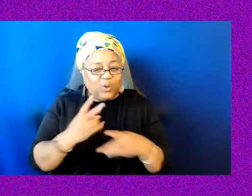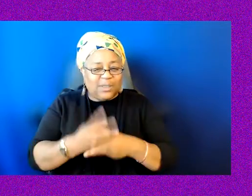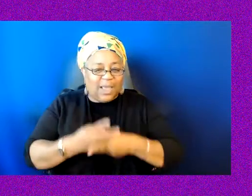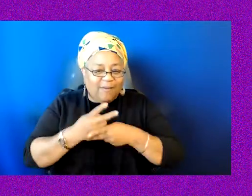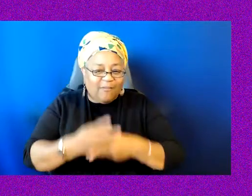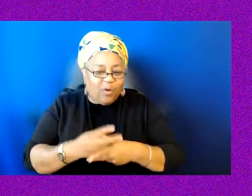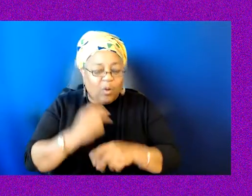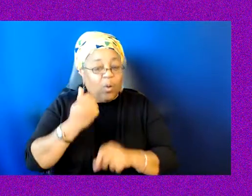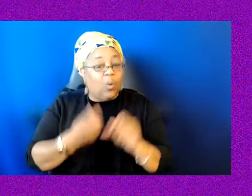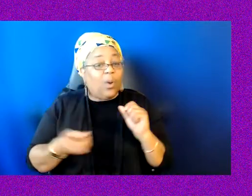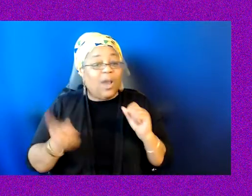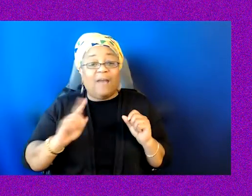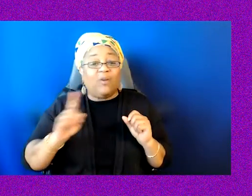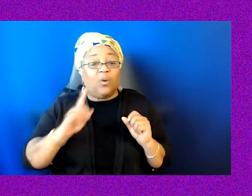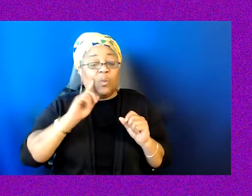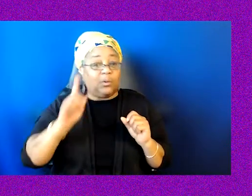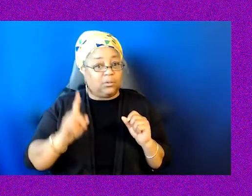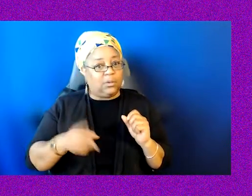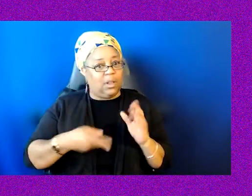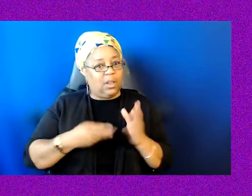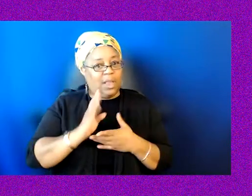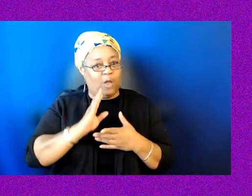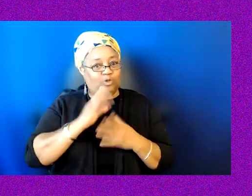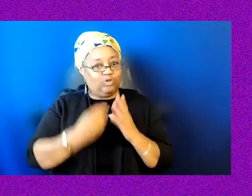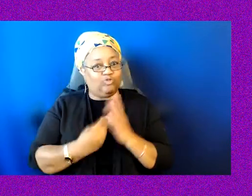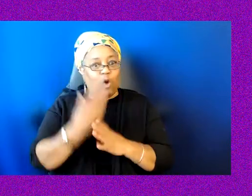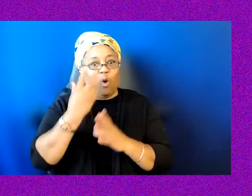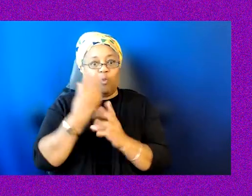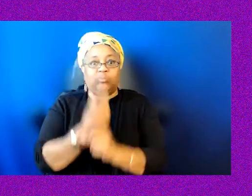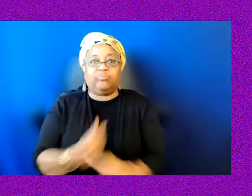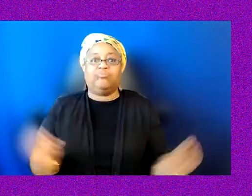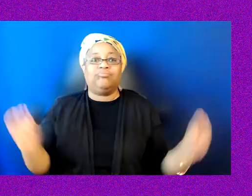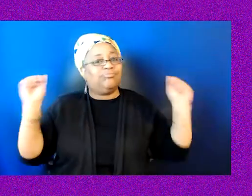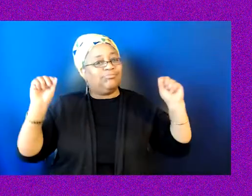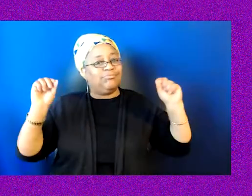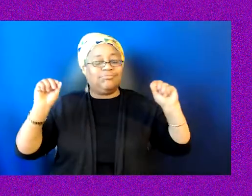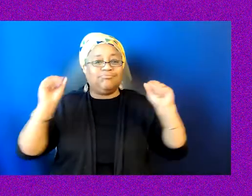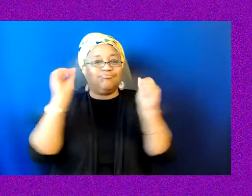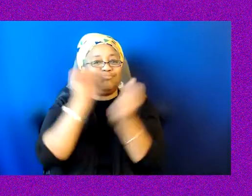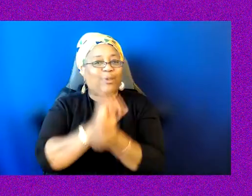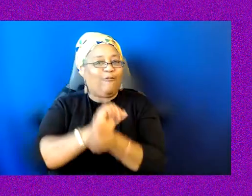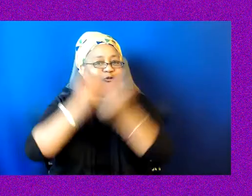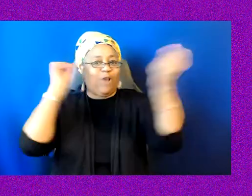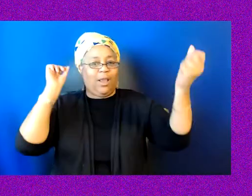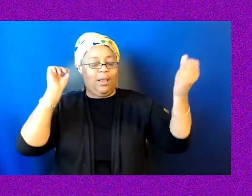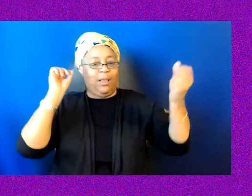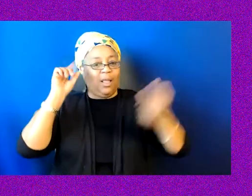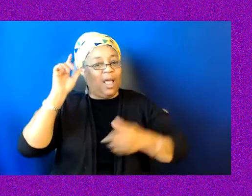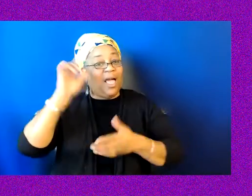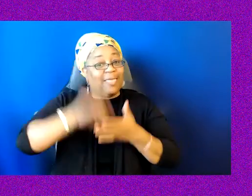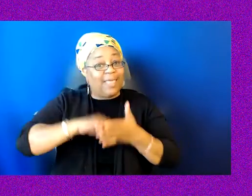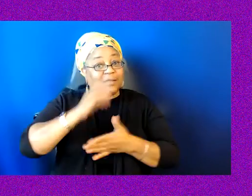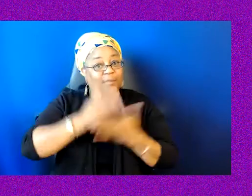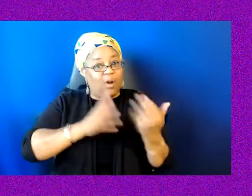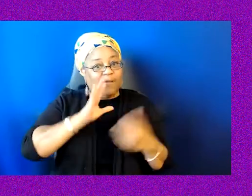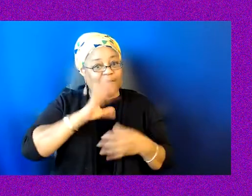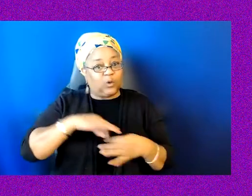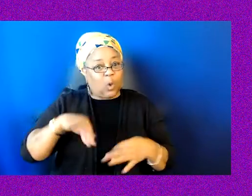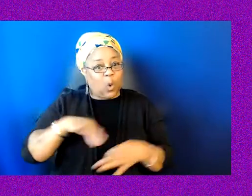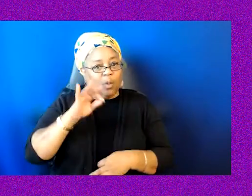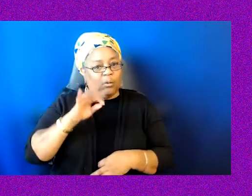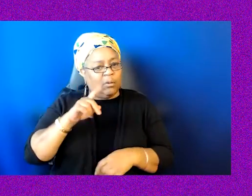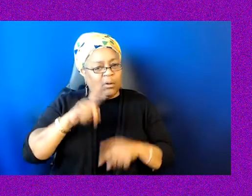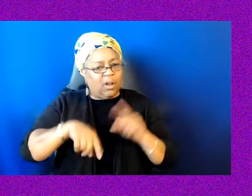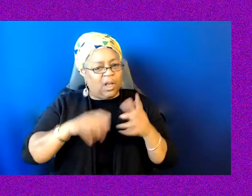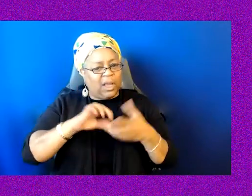y cuidado, donde todo el mundo tiene el permiso de prosperar y ser libre. ¿Qué tal si le dijera que esa es la parte de nuestra arma que no se puede